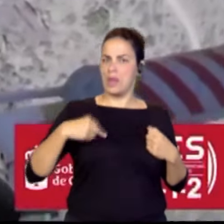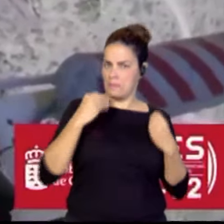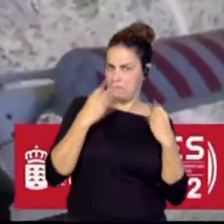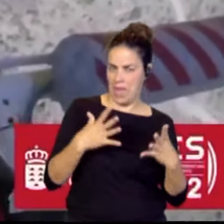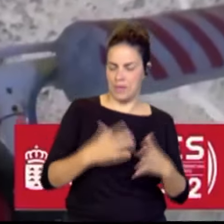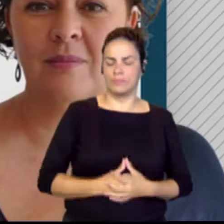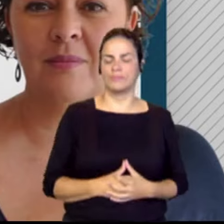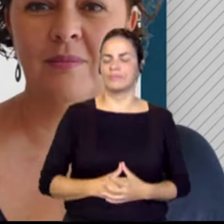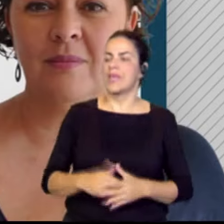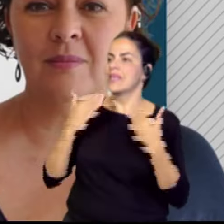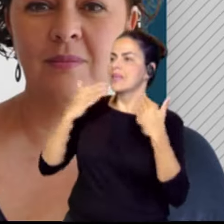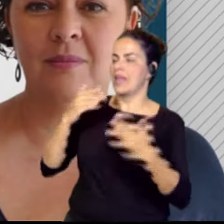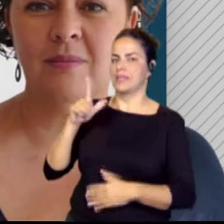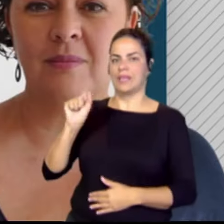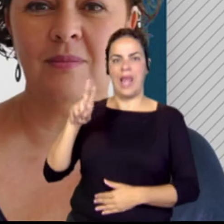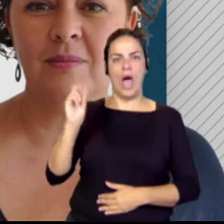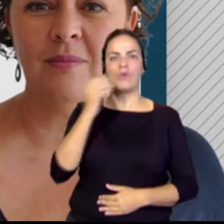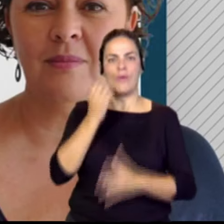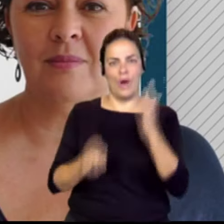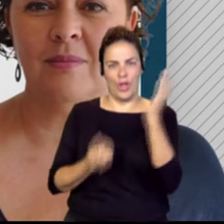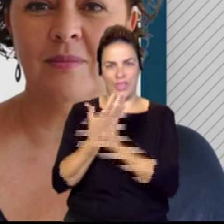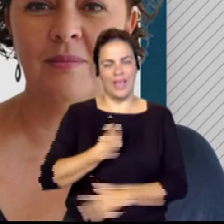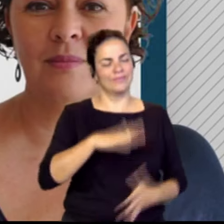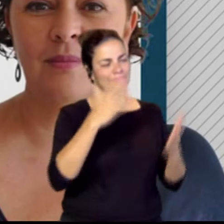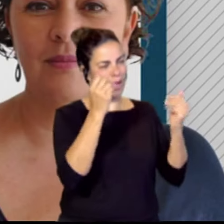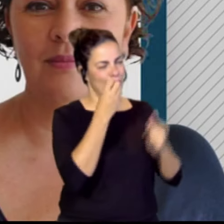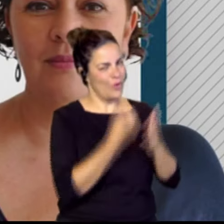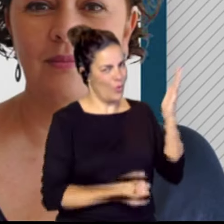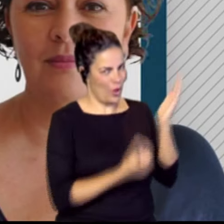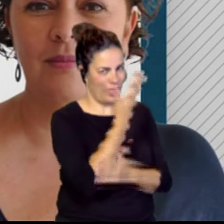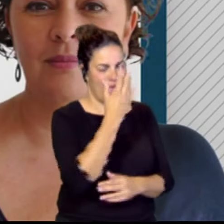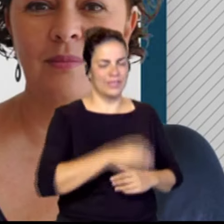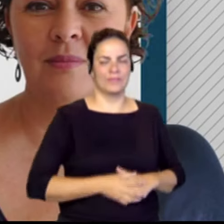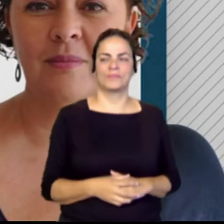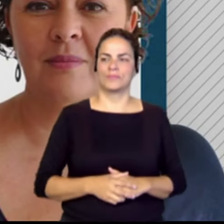Gracias Laura buenos días un saludo Buenos